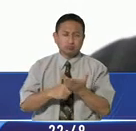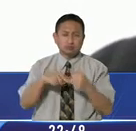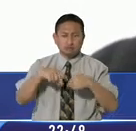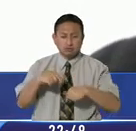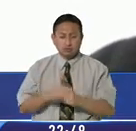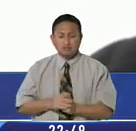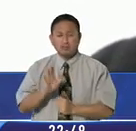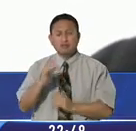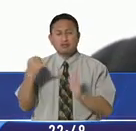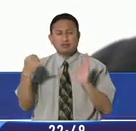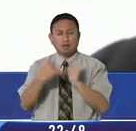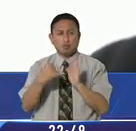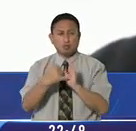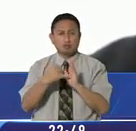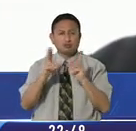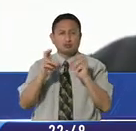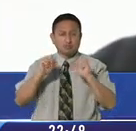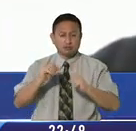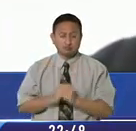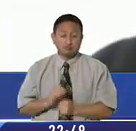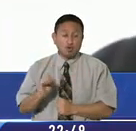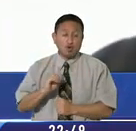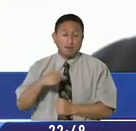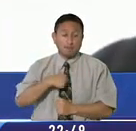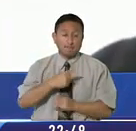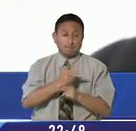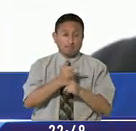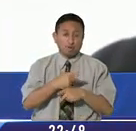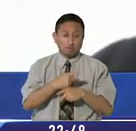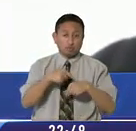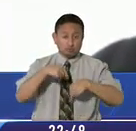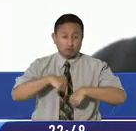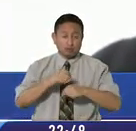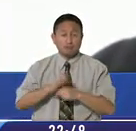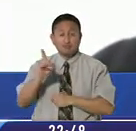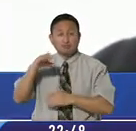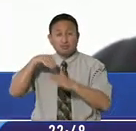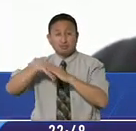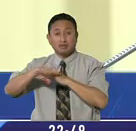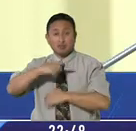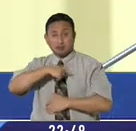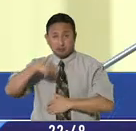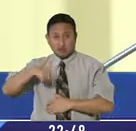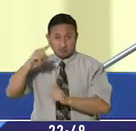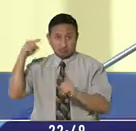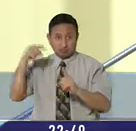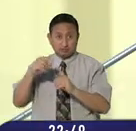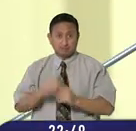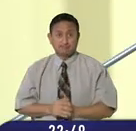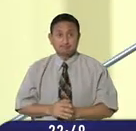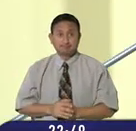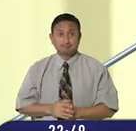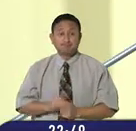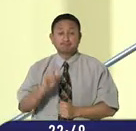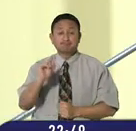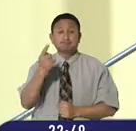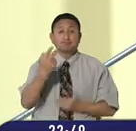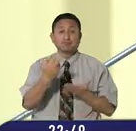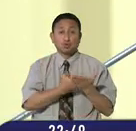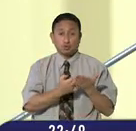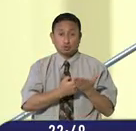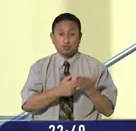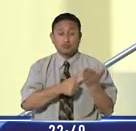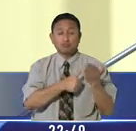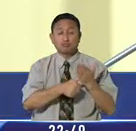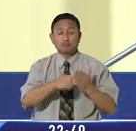preferencias arancelarias o lograr que nuestros productos puedan hacer un ingreso directo. En una de las primeras reuniones,